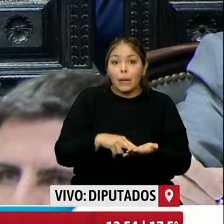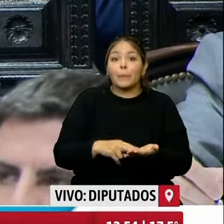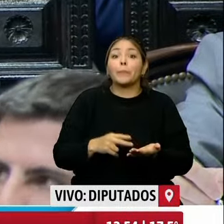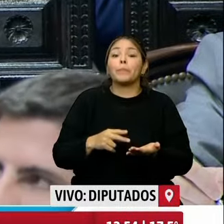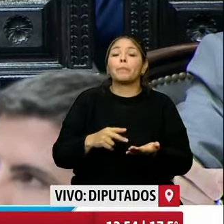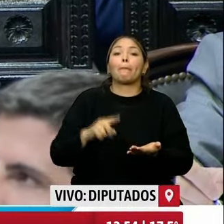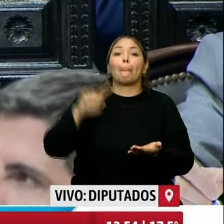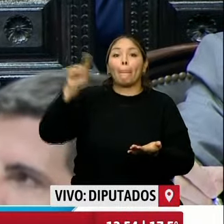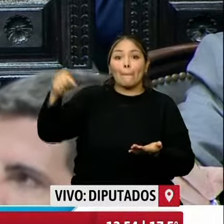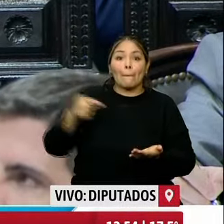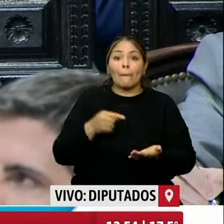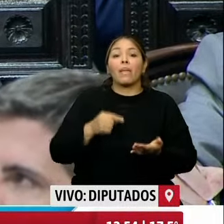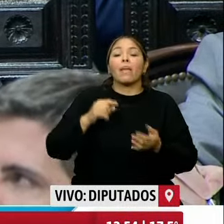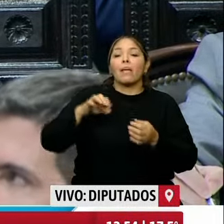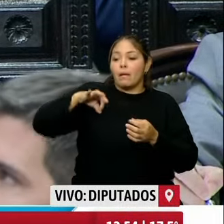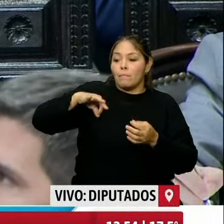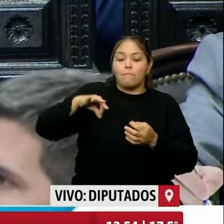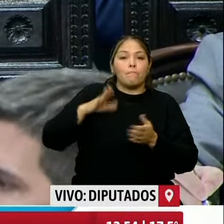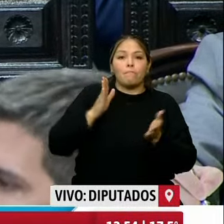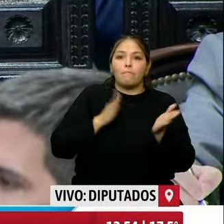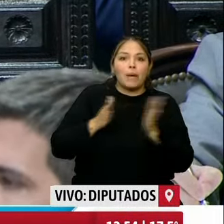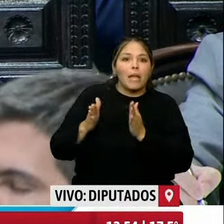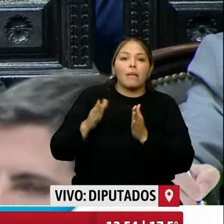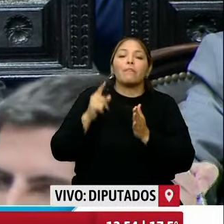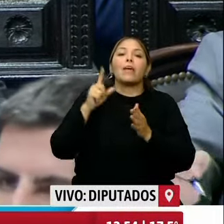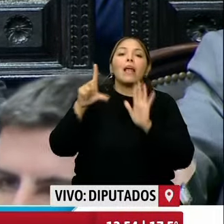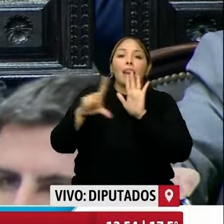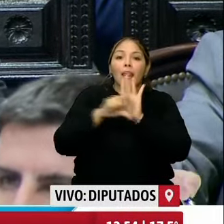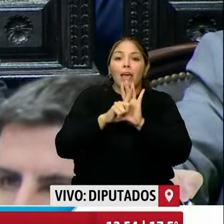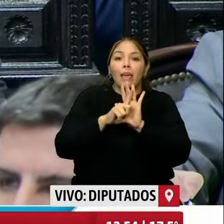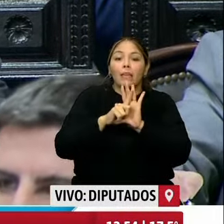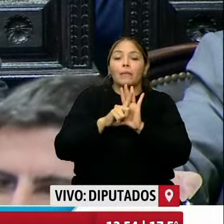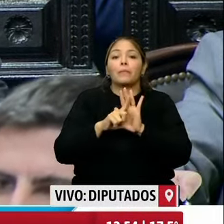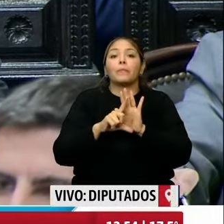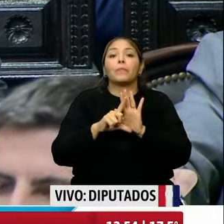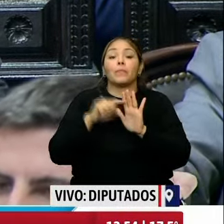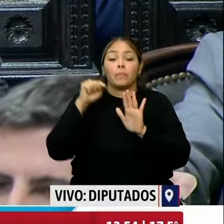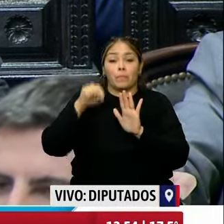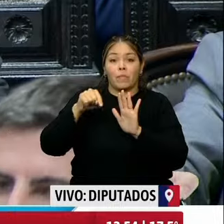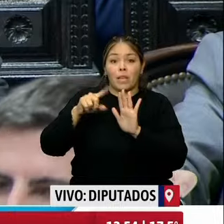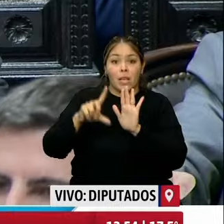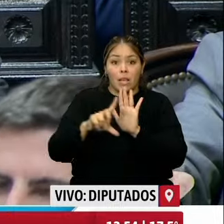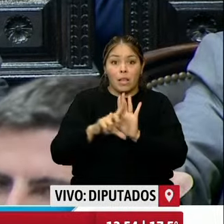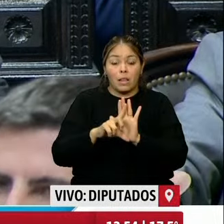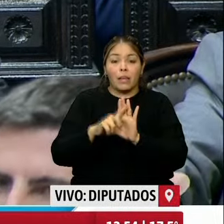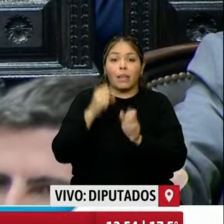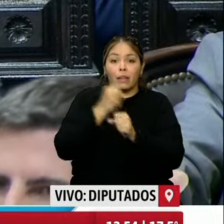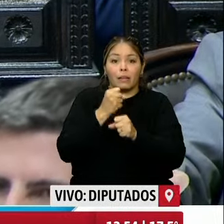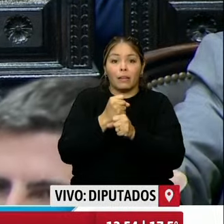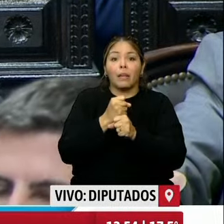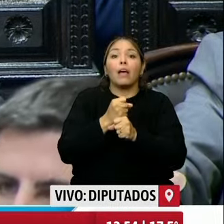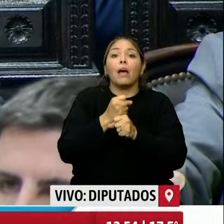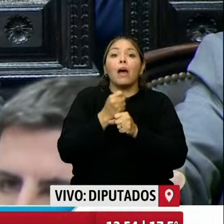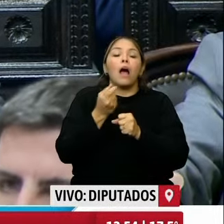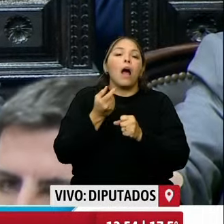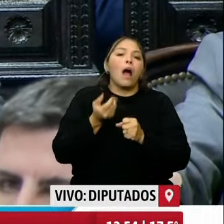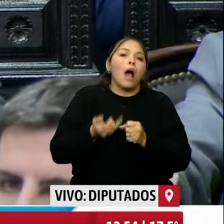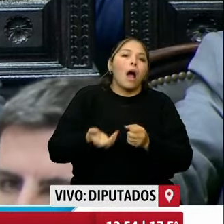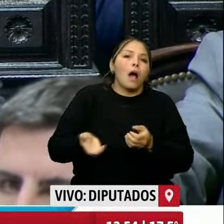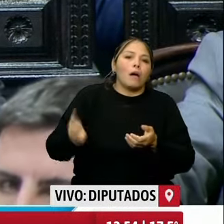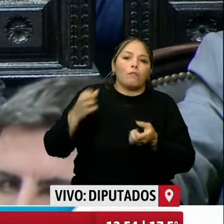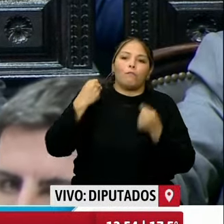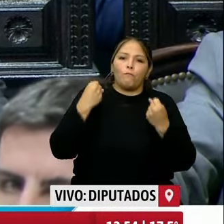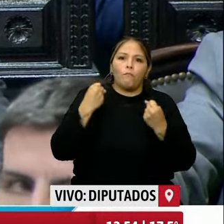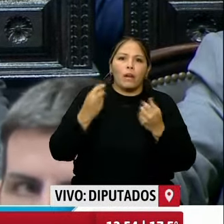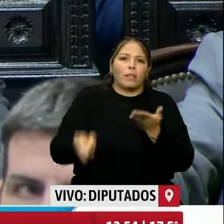situación previa al decreto 473 y la ley 27725 sube muy fuerte el mínimo no